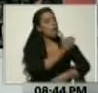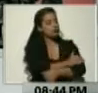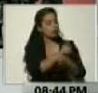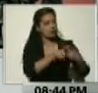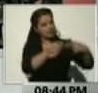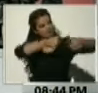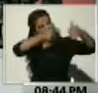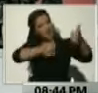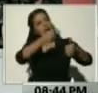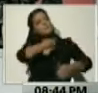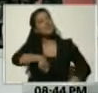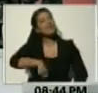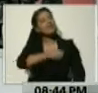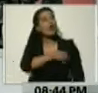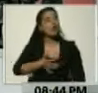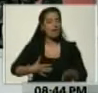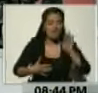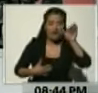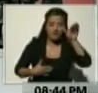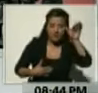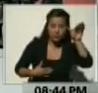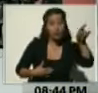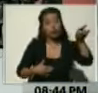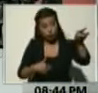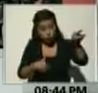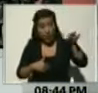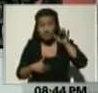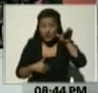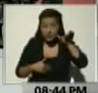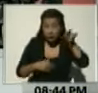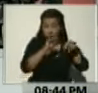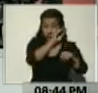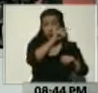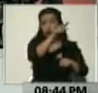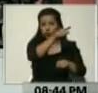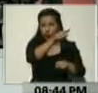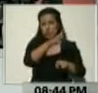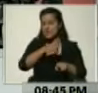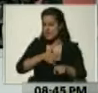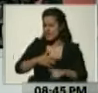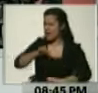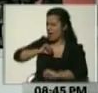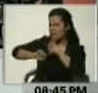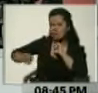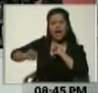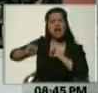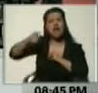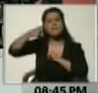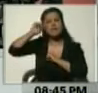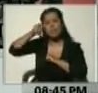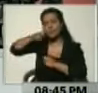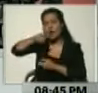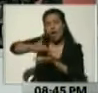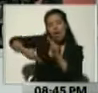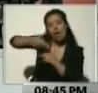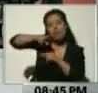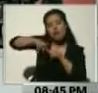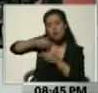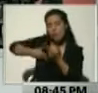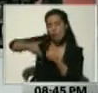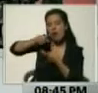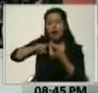Obama, si usted está dispuesto a luchar contra el lavado de dinero, contra el narcotráfico, contra